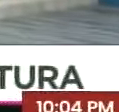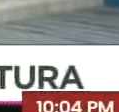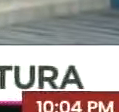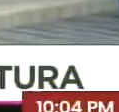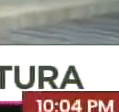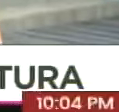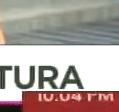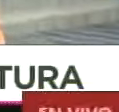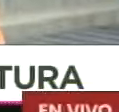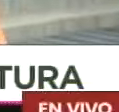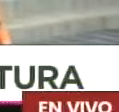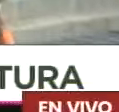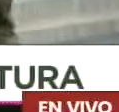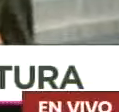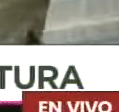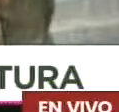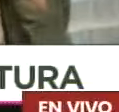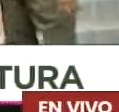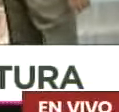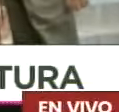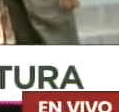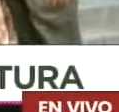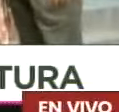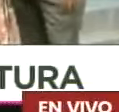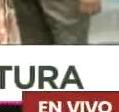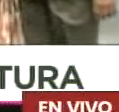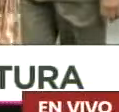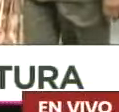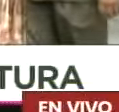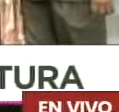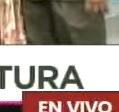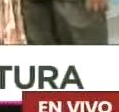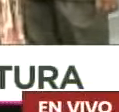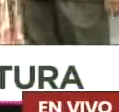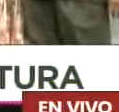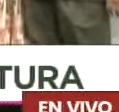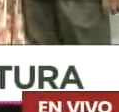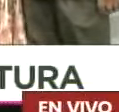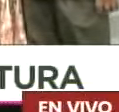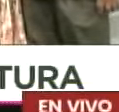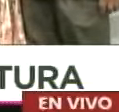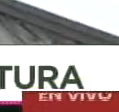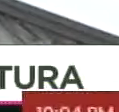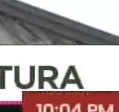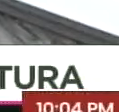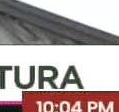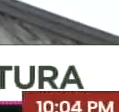chico. Qué cosa tan bonita. Vente, Silita. Más bello,